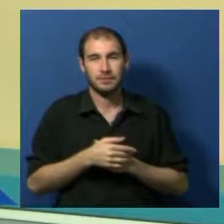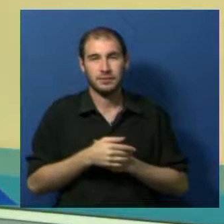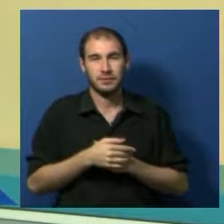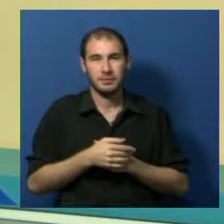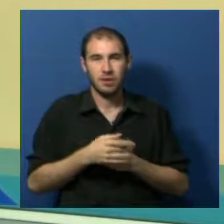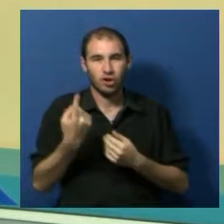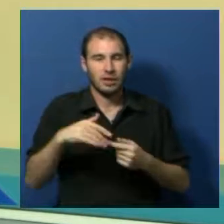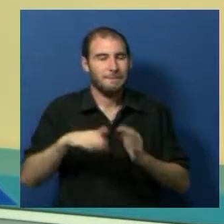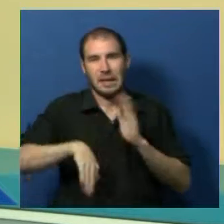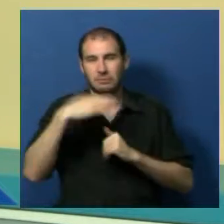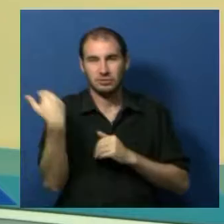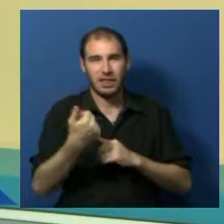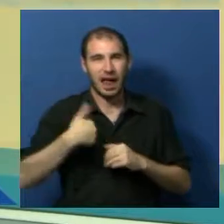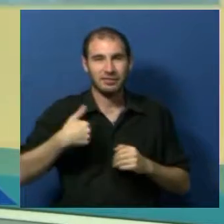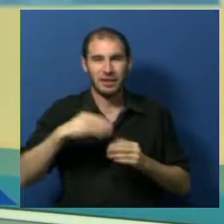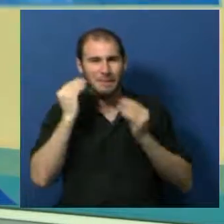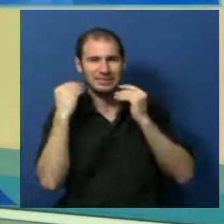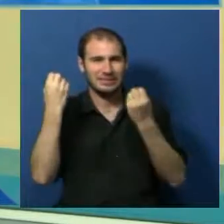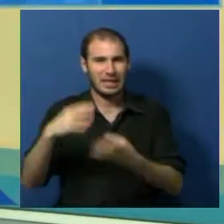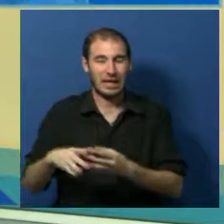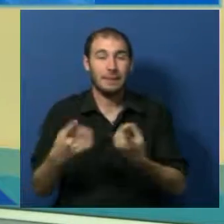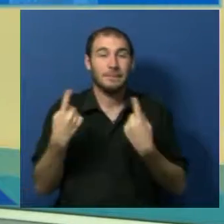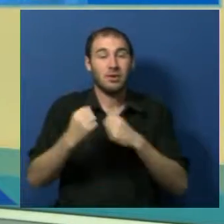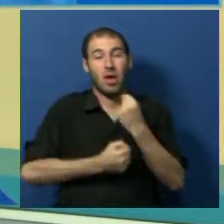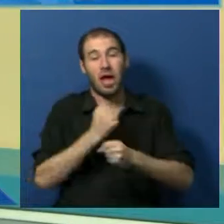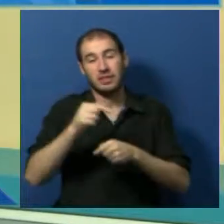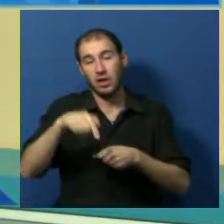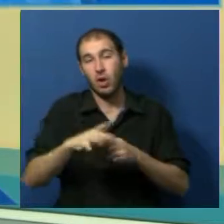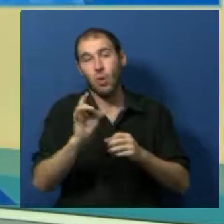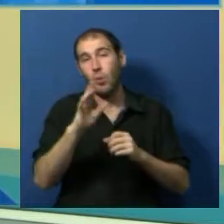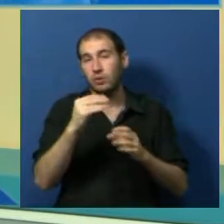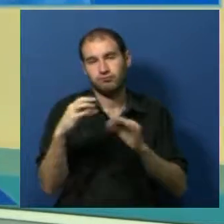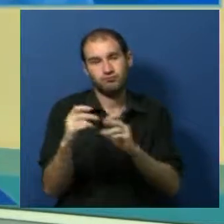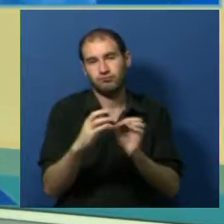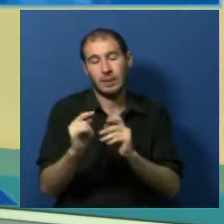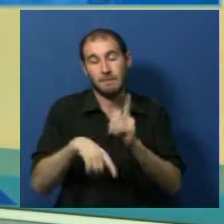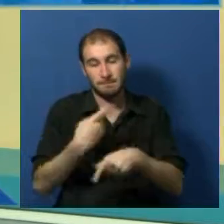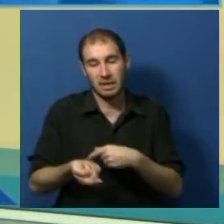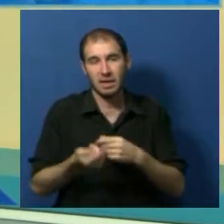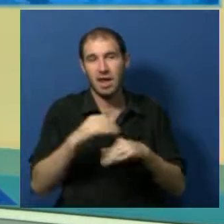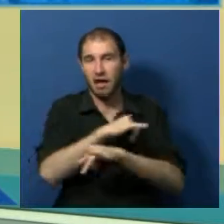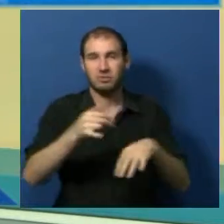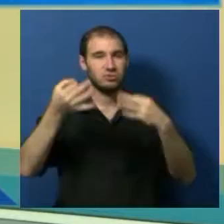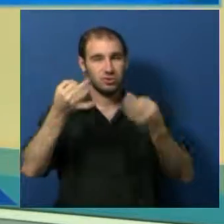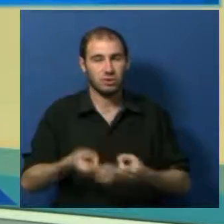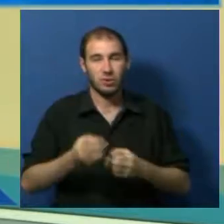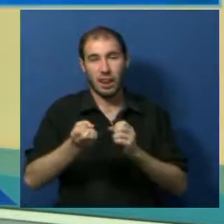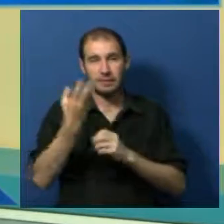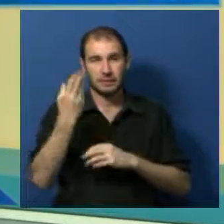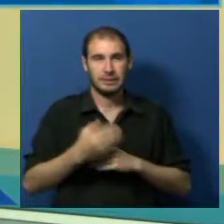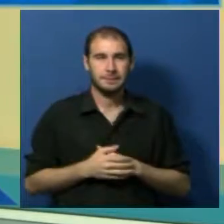algo trascendental para la Argentina perder a Messi. Pero bueno, por ahora son solamente rumores. Mañana bien, se va a estar confirmando todo en la hora de la